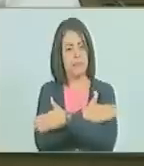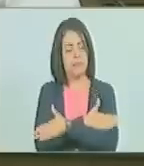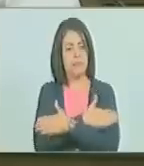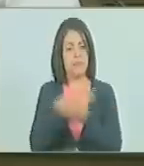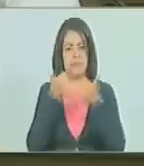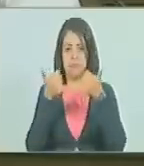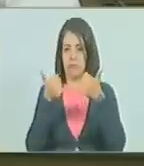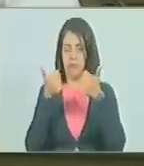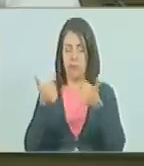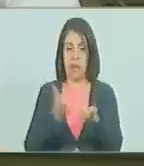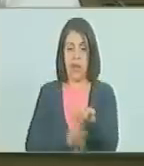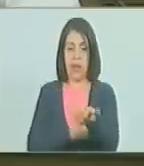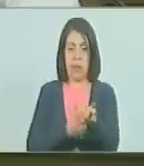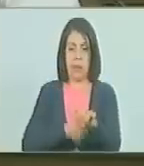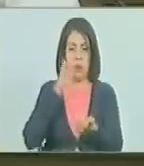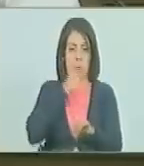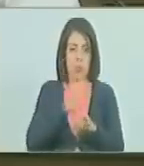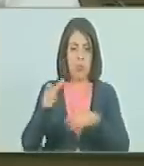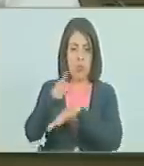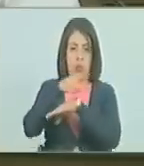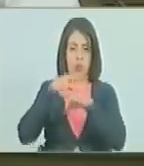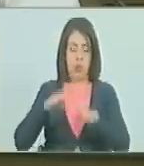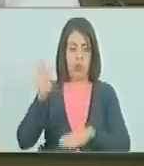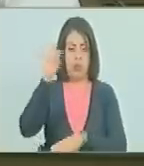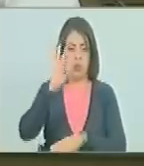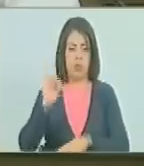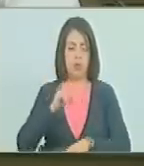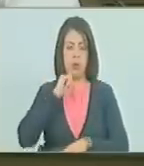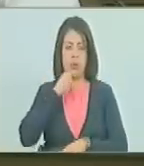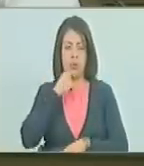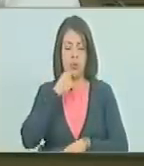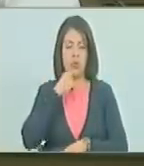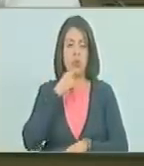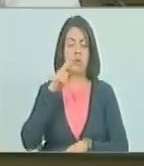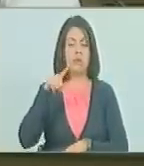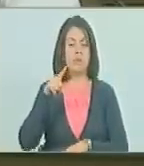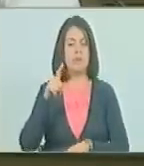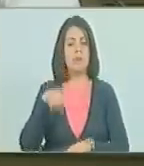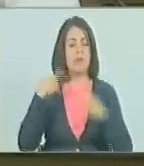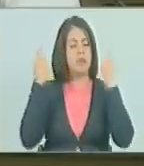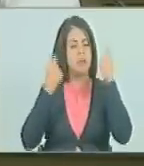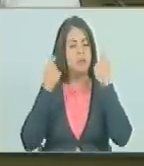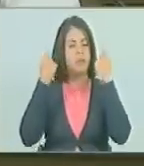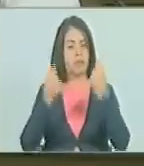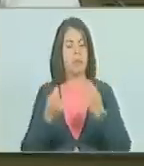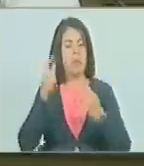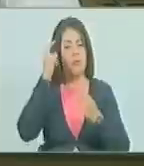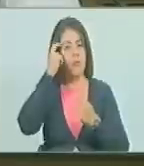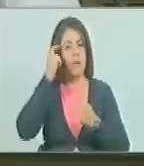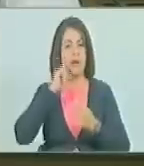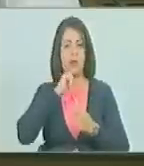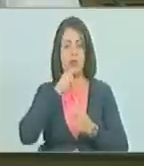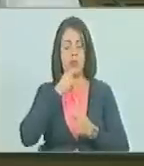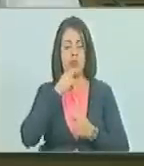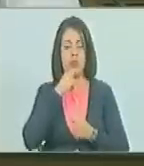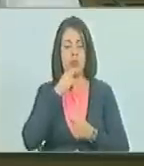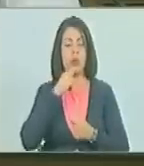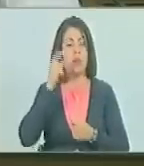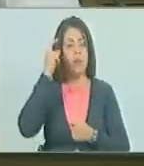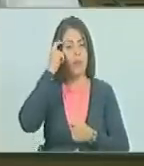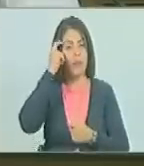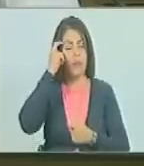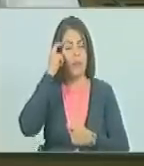felicitaciones al hermano pueblo y gobierno de la Federación de Rusia en ocasión de celebrarse el Día de Rusia como